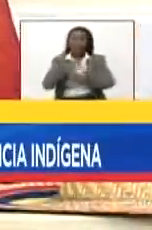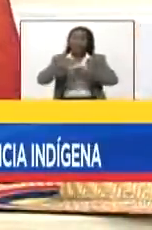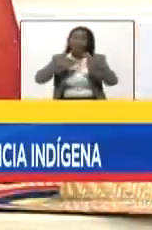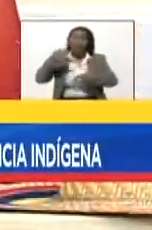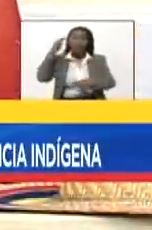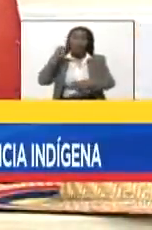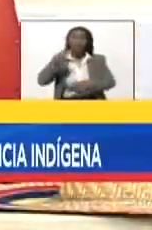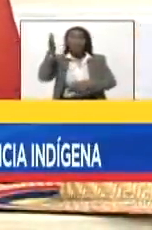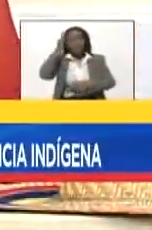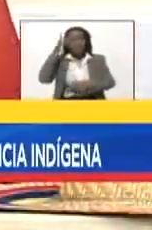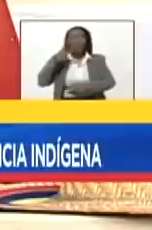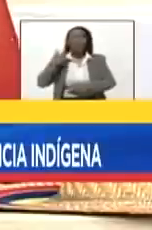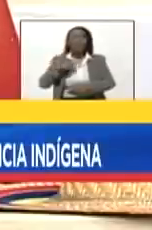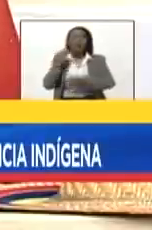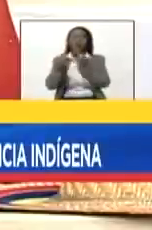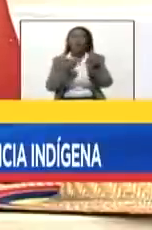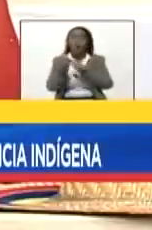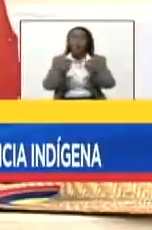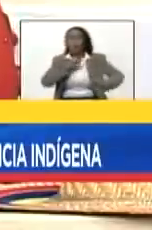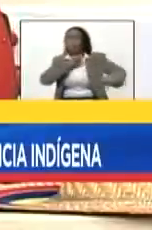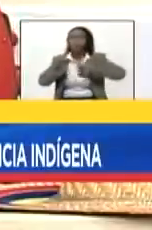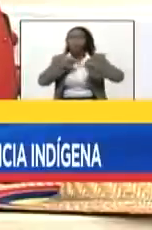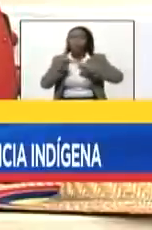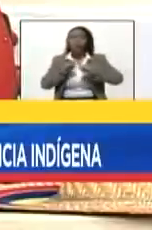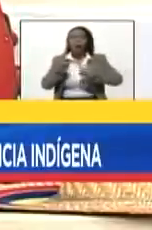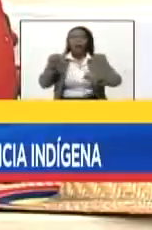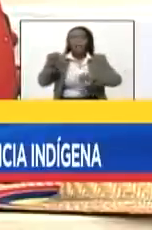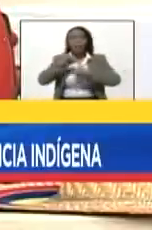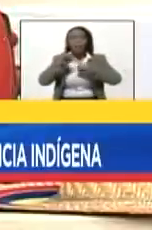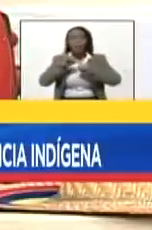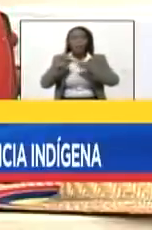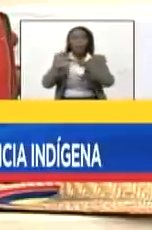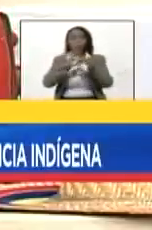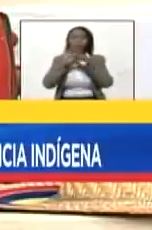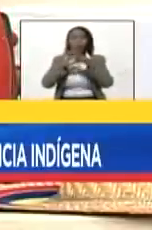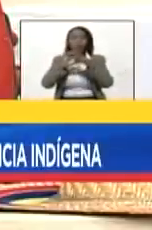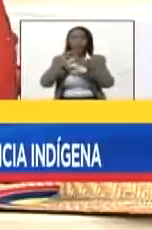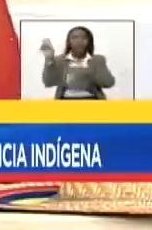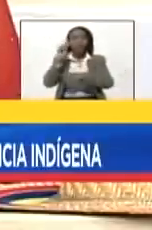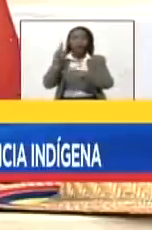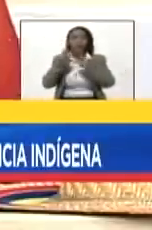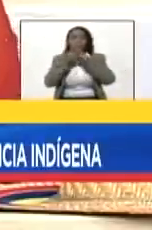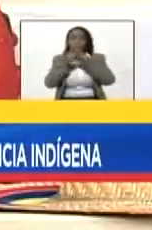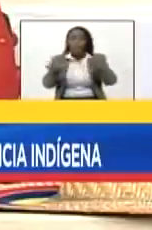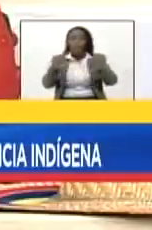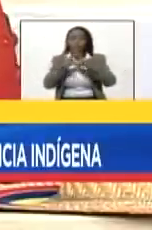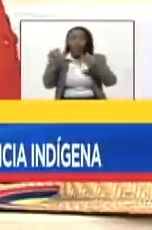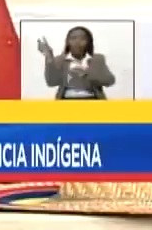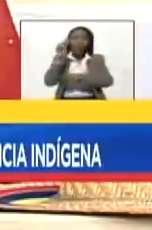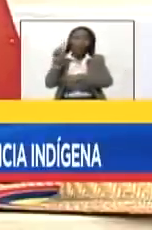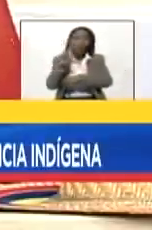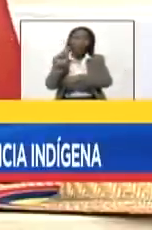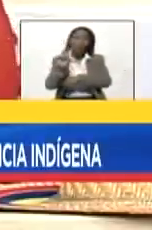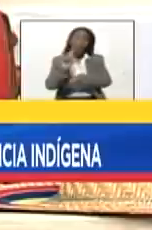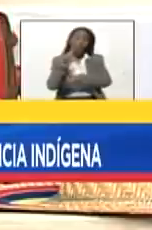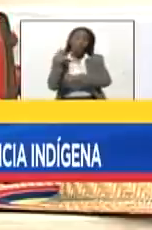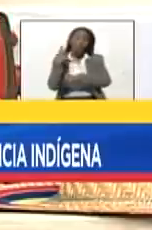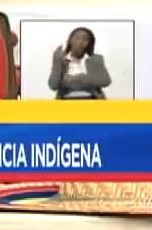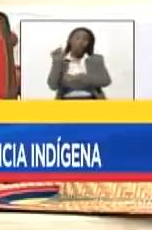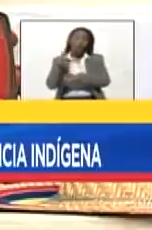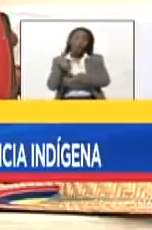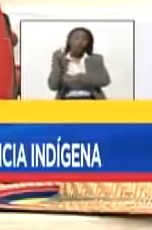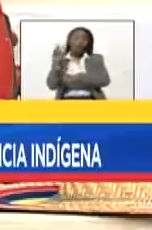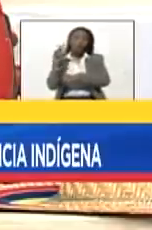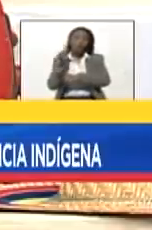Bolivariana y que sabe qué tiene que hacer y cómo lo tiene que hacer. El movimiento Indígena Unido de Venezuela está desplegada en toda Venezuela. Y no solamente en Venezuela, estamos más